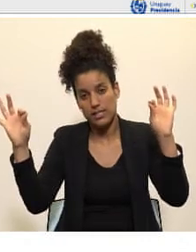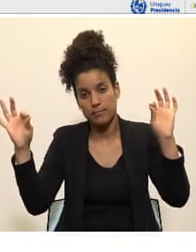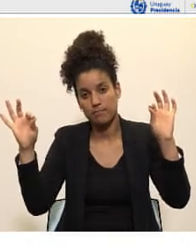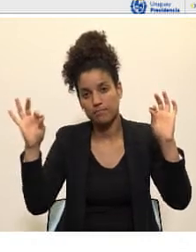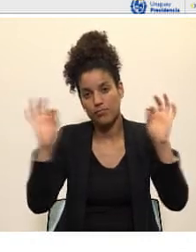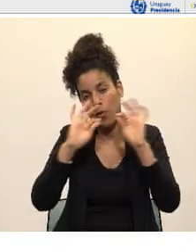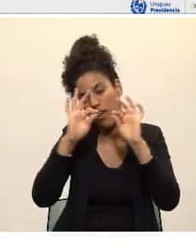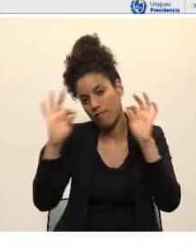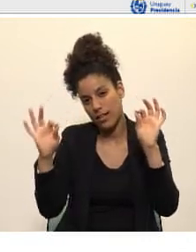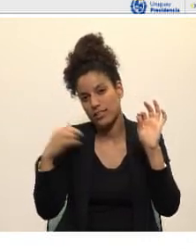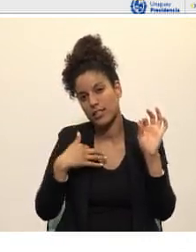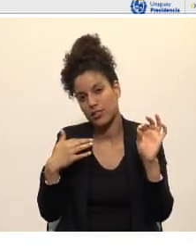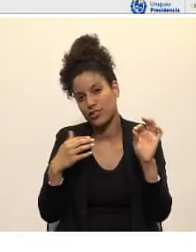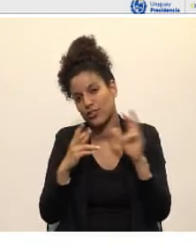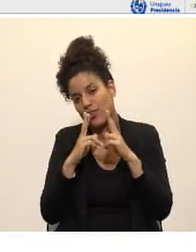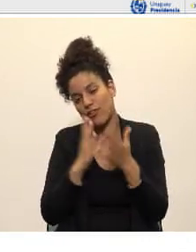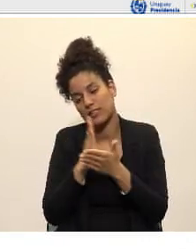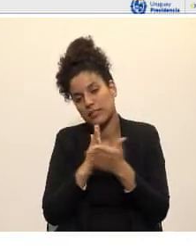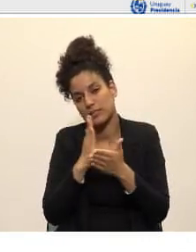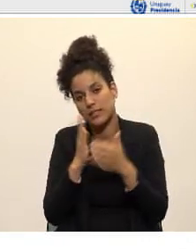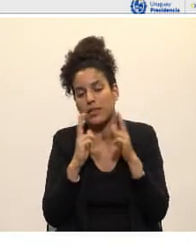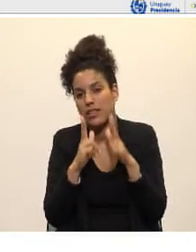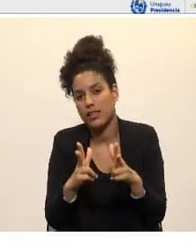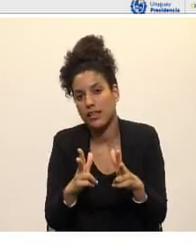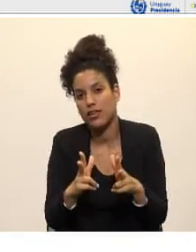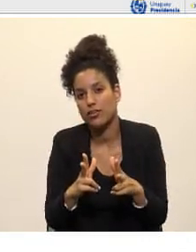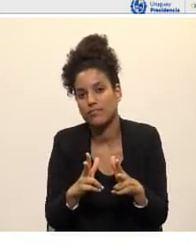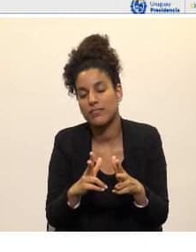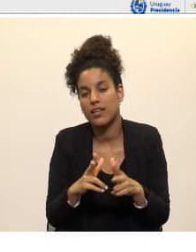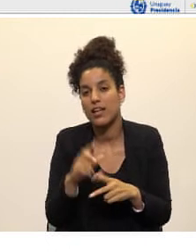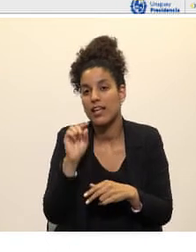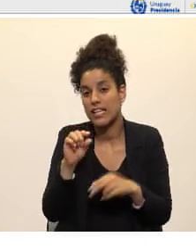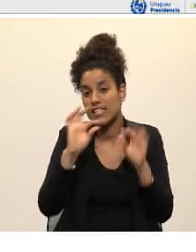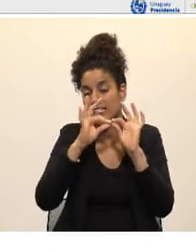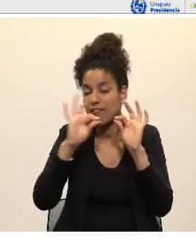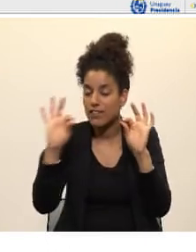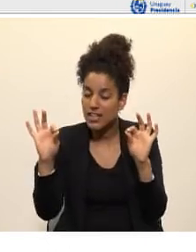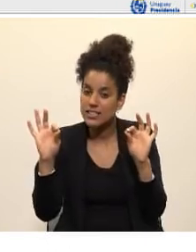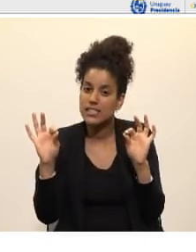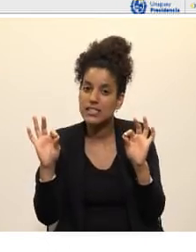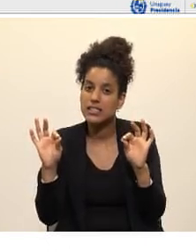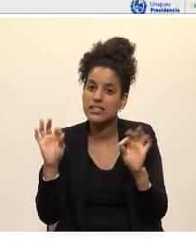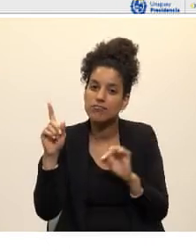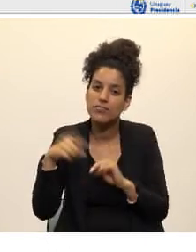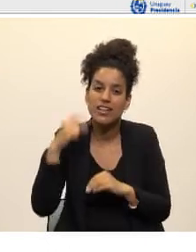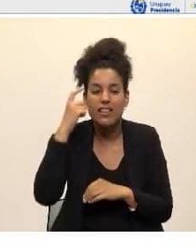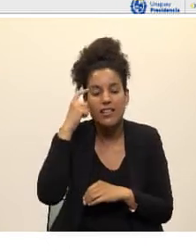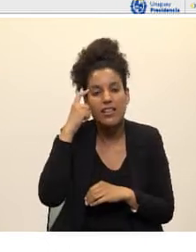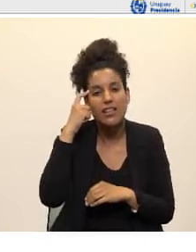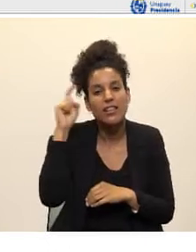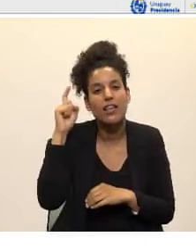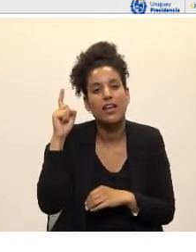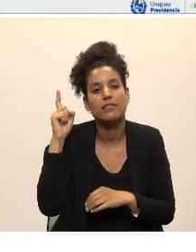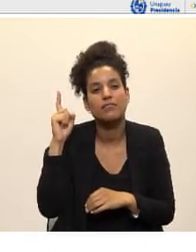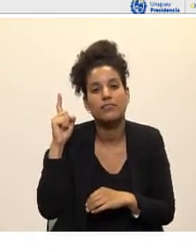este último tiempo y que sin duda creo que nos da alguna idea de lo que tenemos por